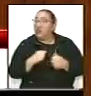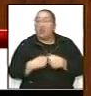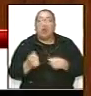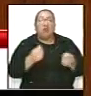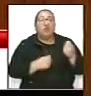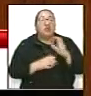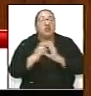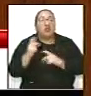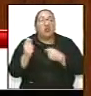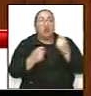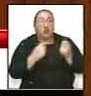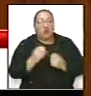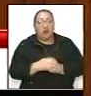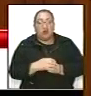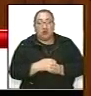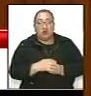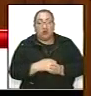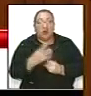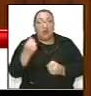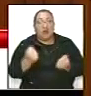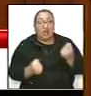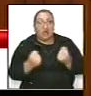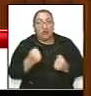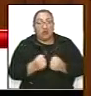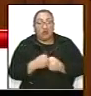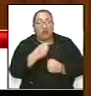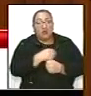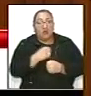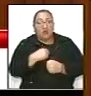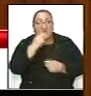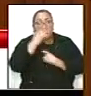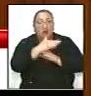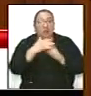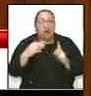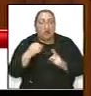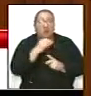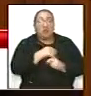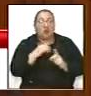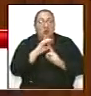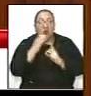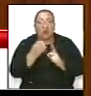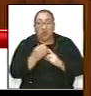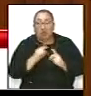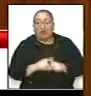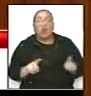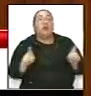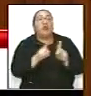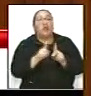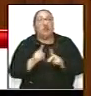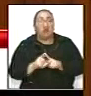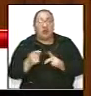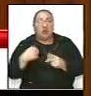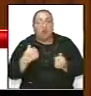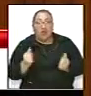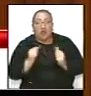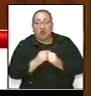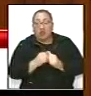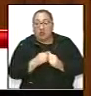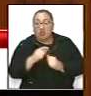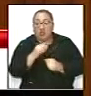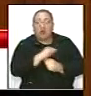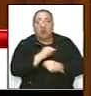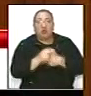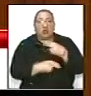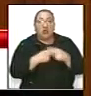Comercio Exterior y Turismo, de Transportes, Ministerio del Ambiente, Ministerio de Cultura. Pero además nos acompaña el